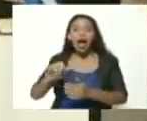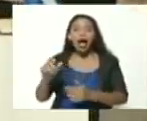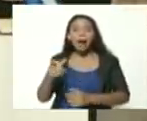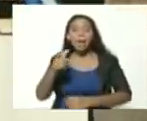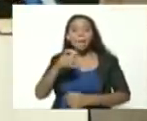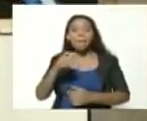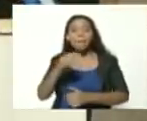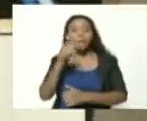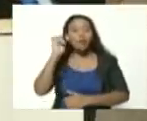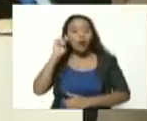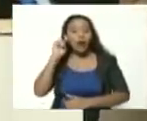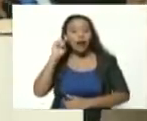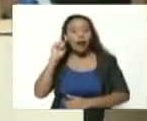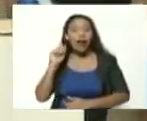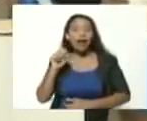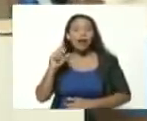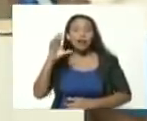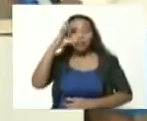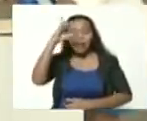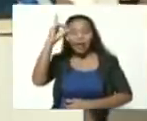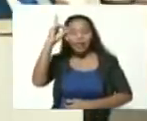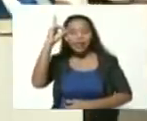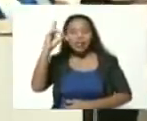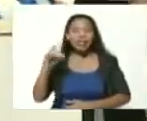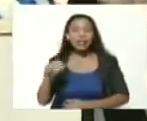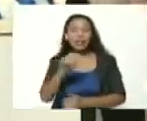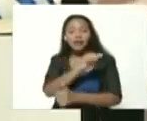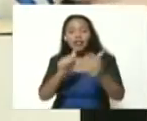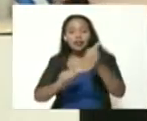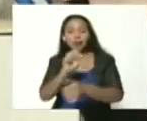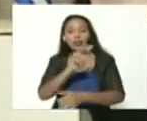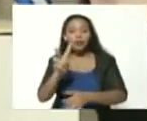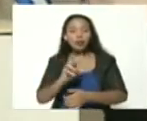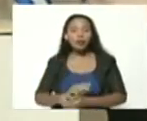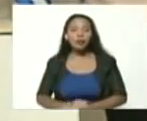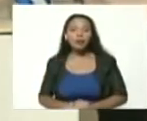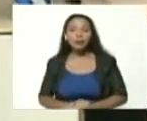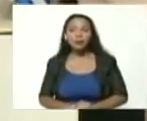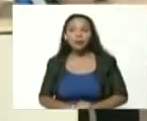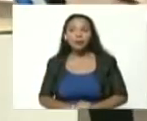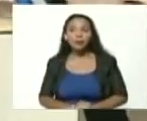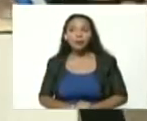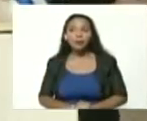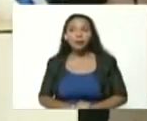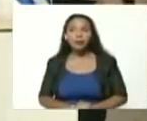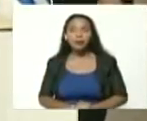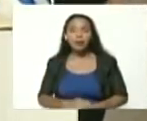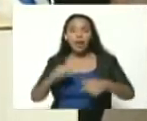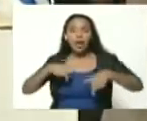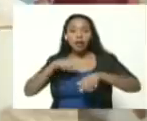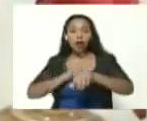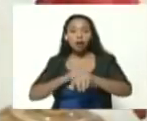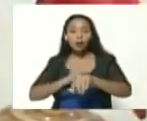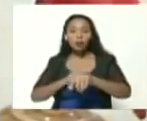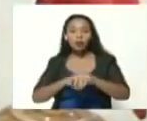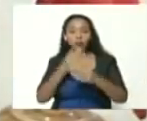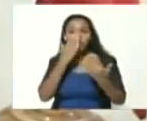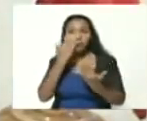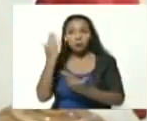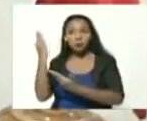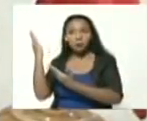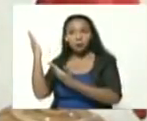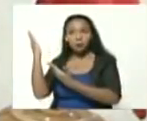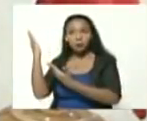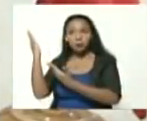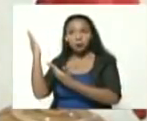Delcy Rodríguez Gómez, vicepresidenta ejecutiva de la República. En estos momentos aprecian ustedes a través de